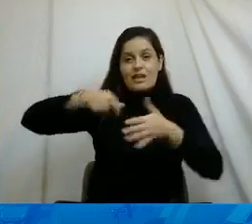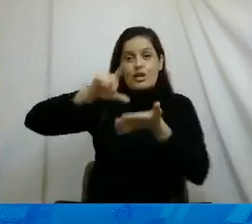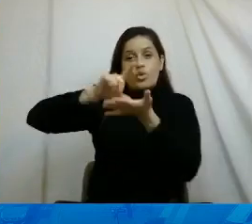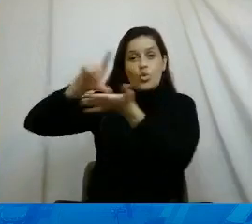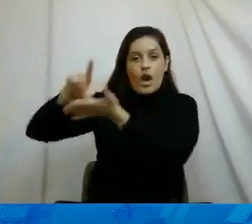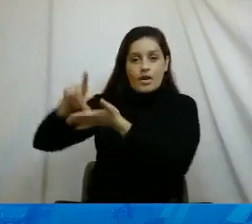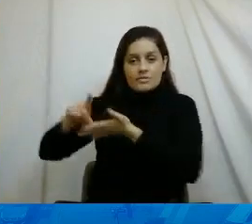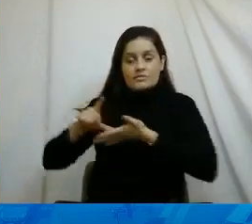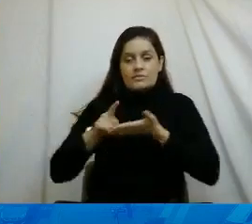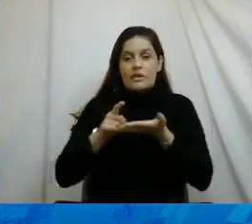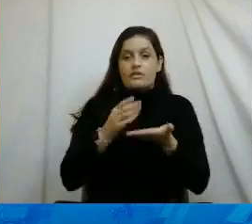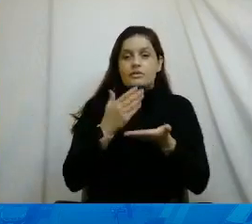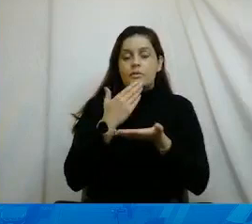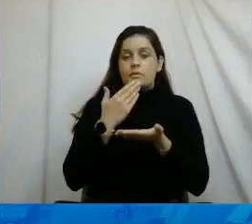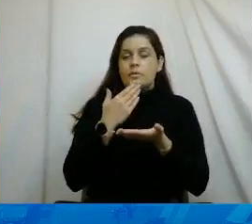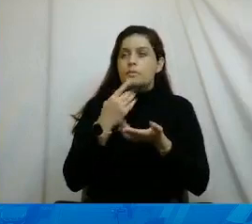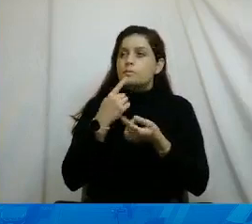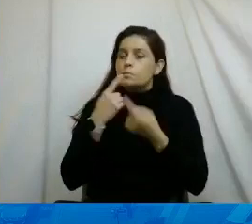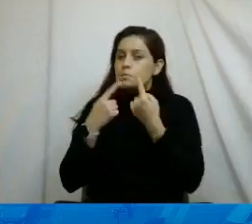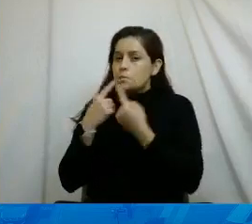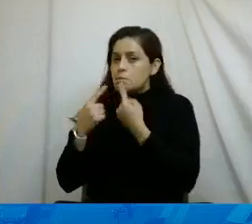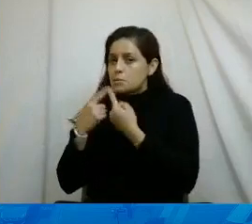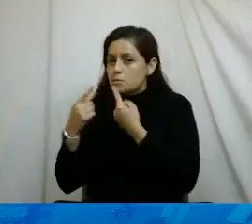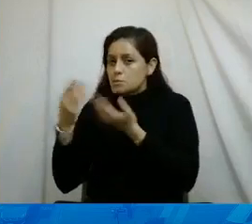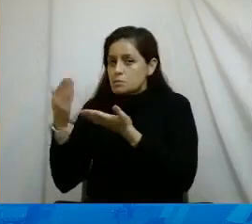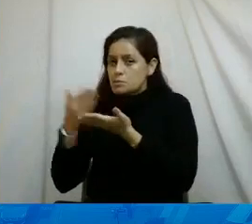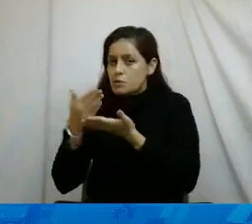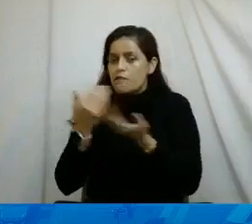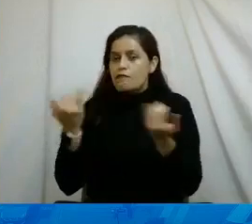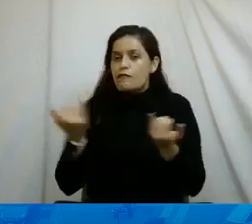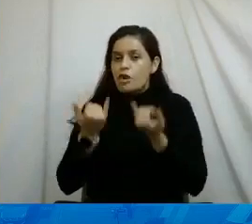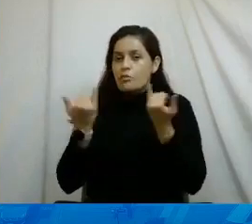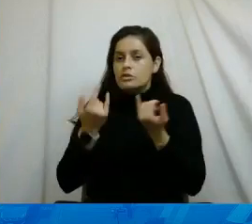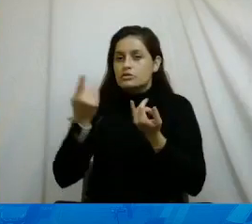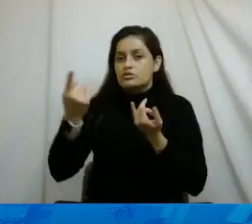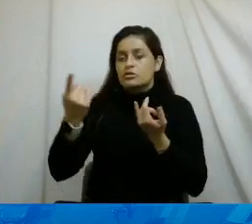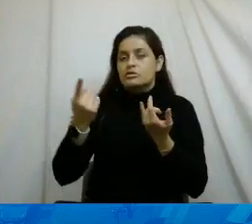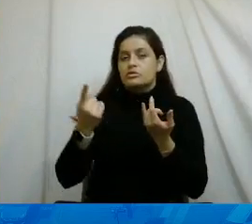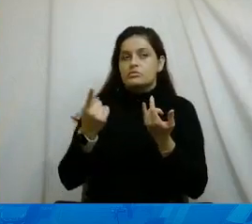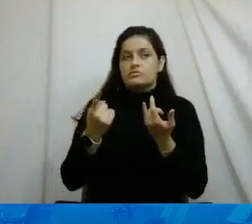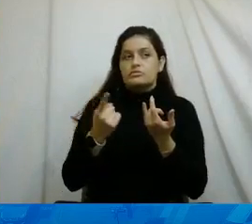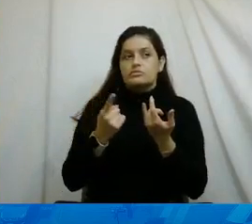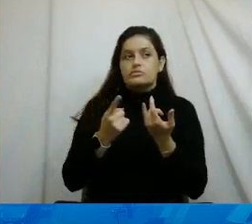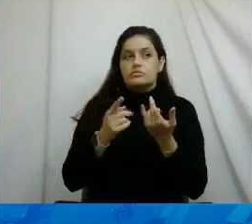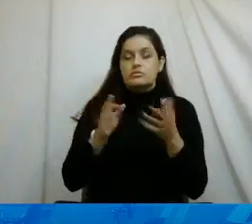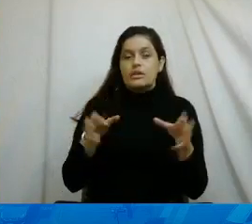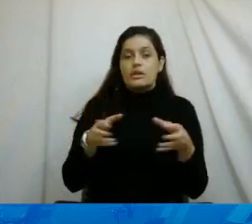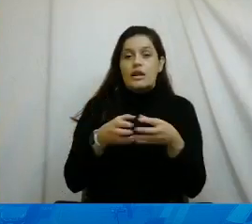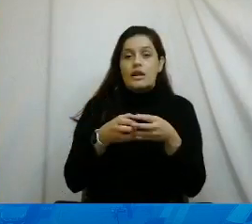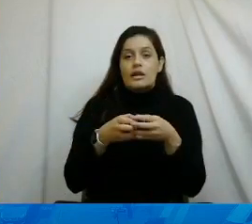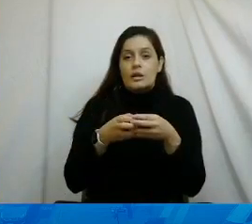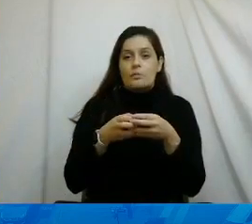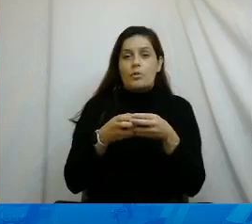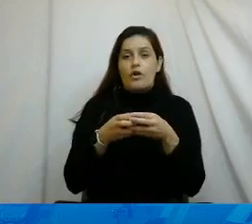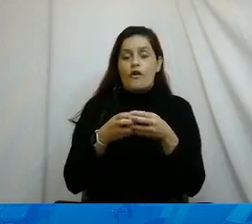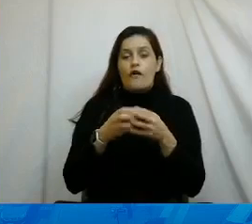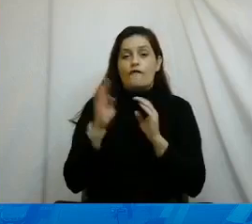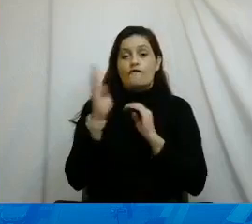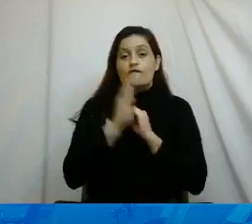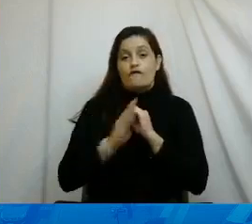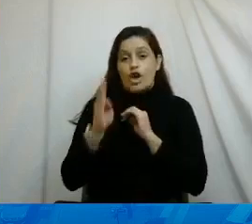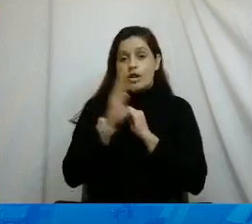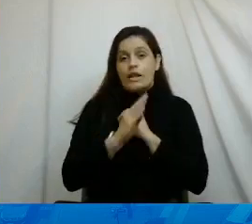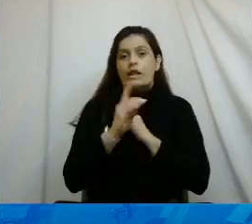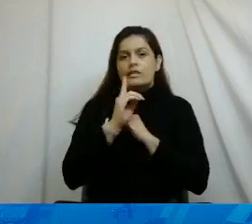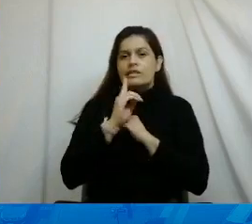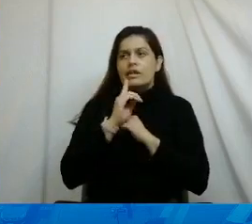también las necesidades de la comunidad. Nos juntamos con las dirigencias. El equipo de la delegación de Boyenar también está